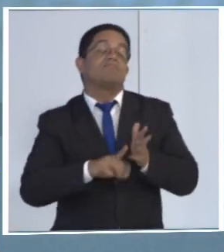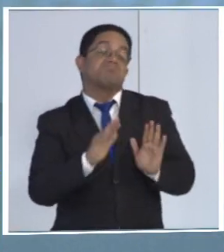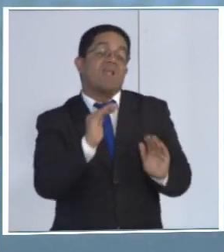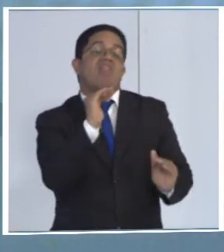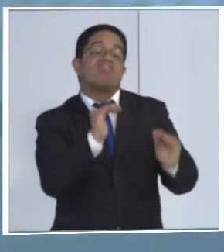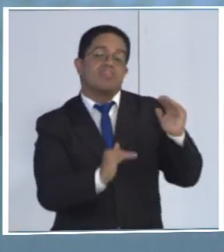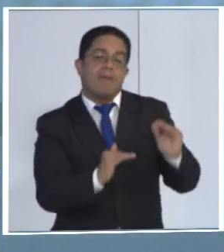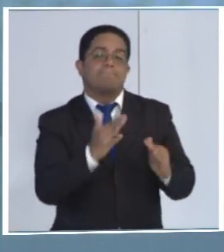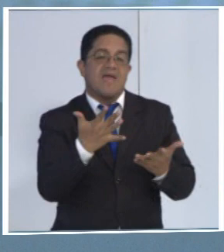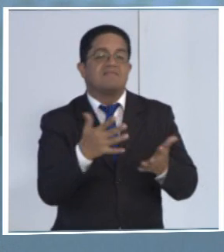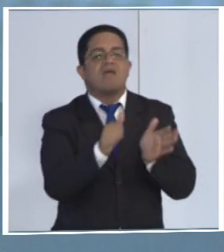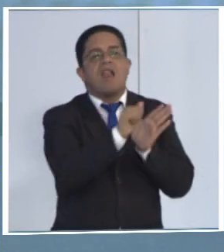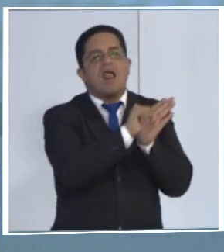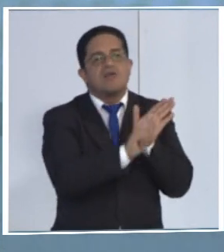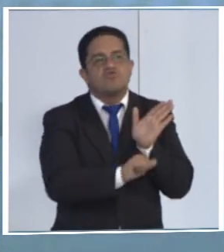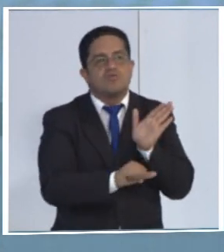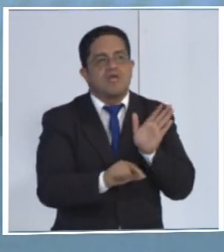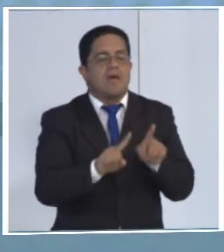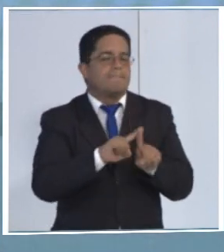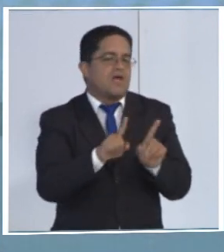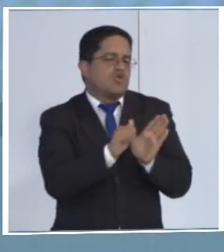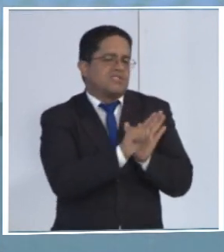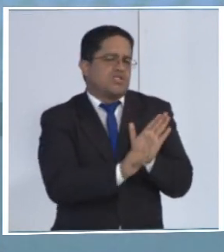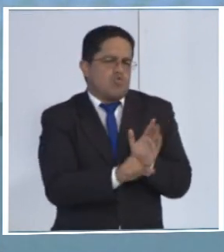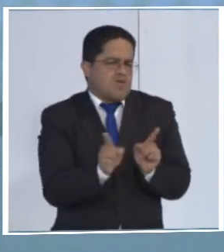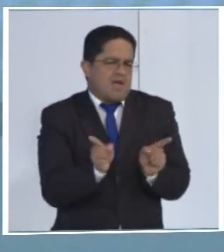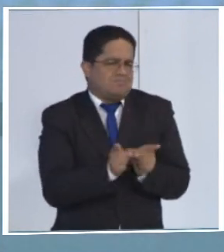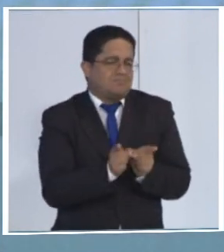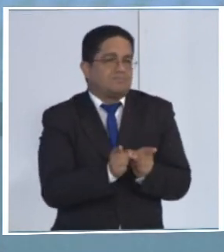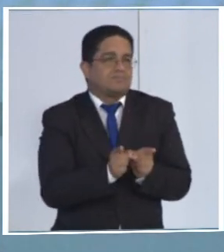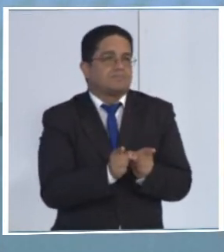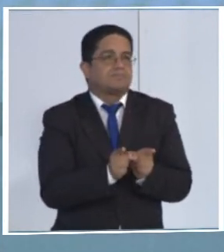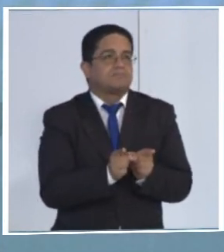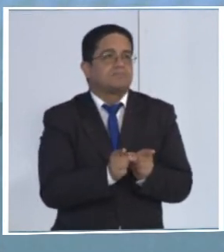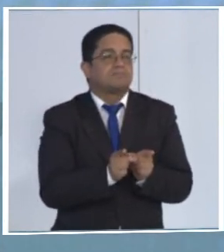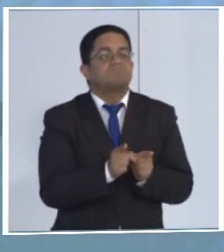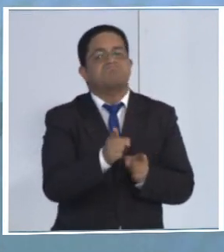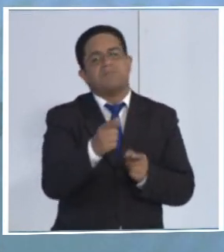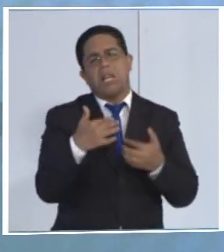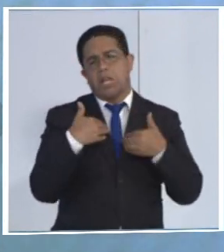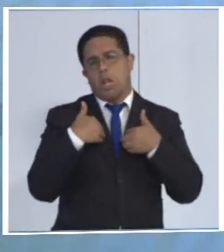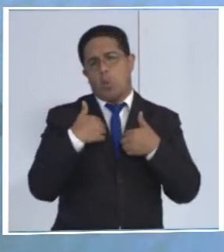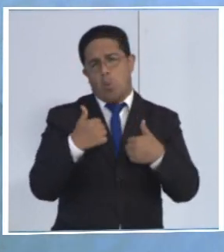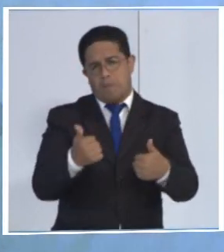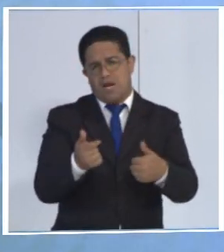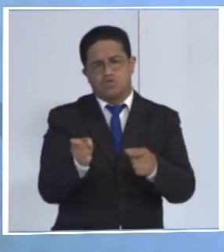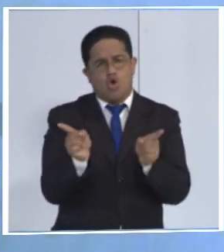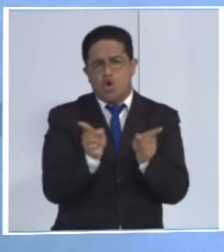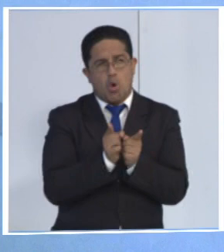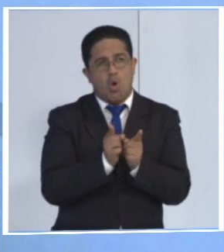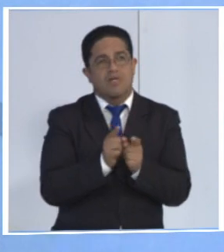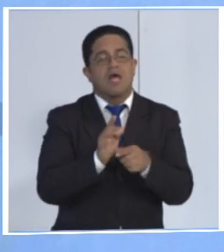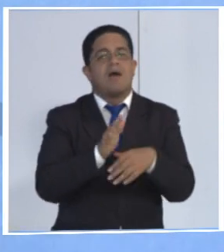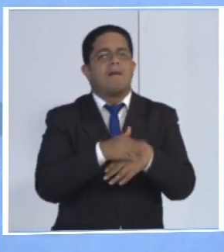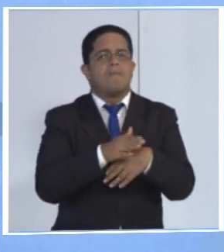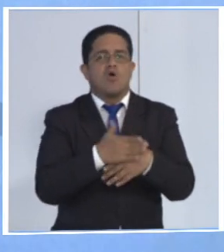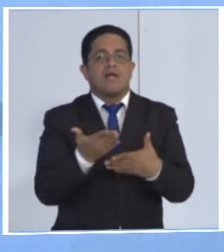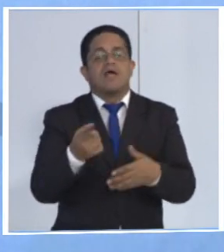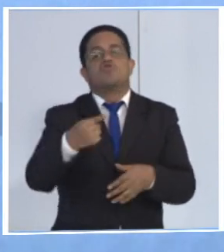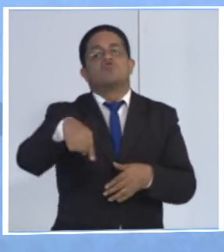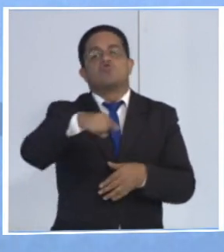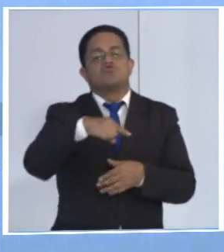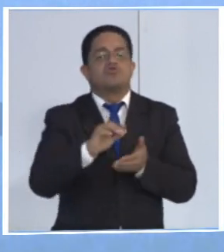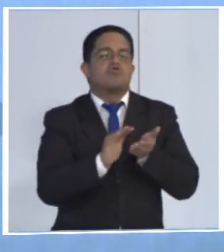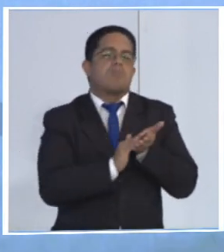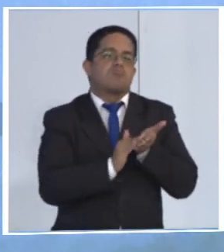la magnitud de la cirugía, pero suele ser una cirugía ambulatoria, suele tener una buena recuperación, sobre todo porque estamos resolviendo los